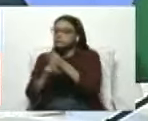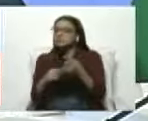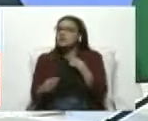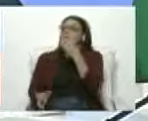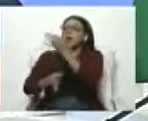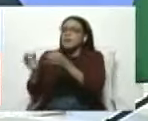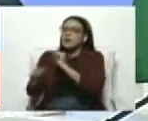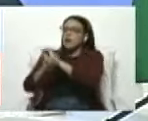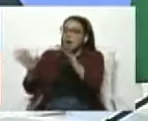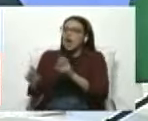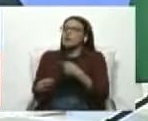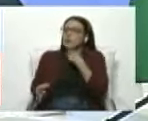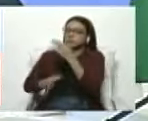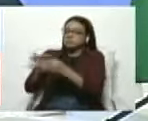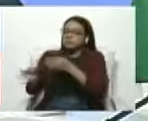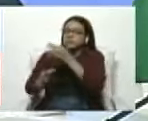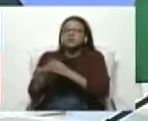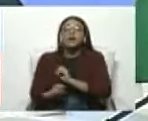Claro, ¿vale?